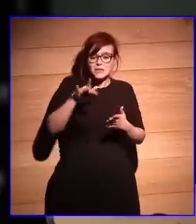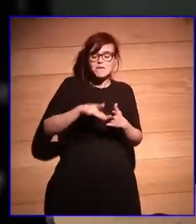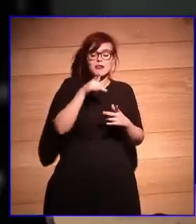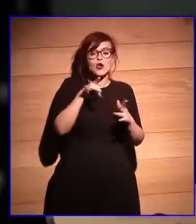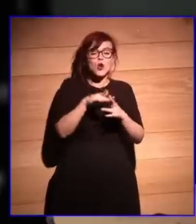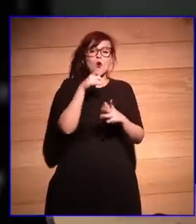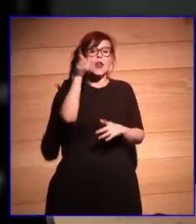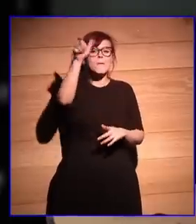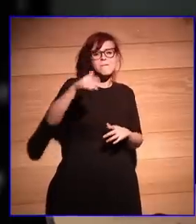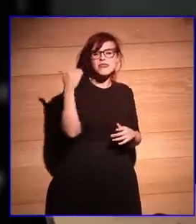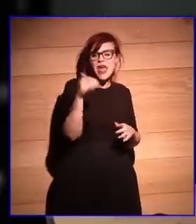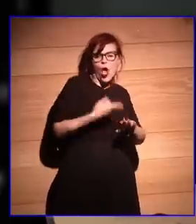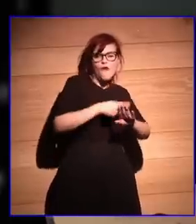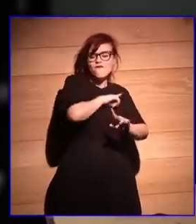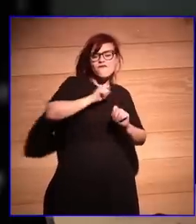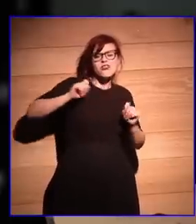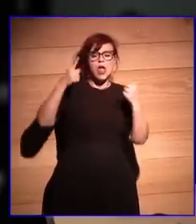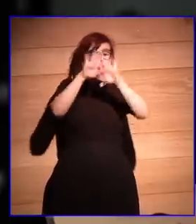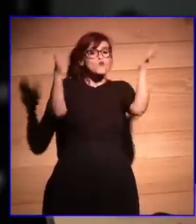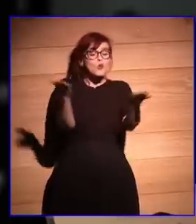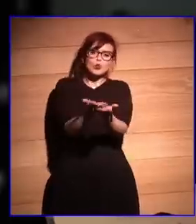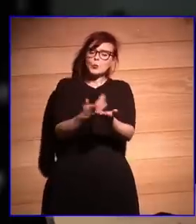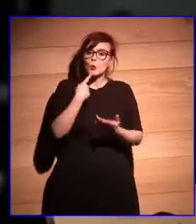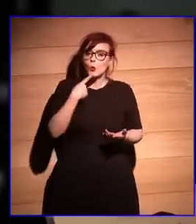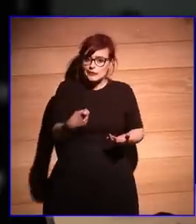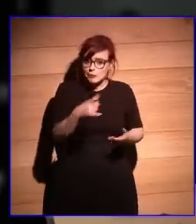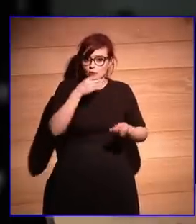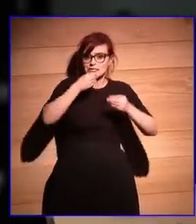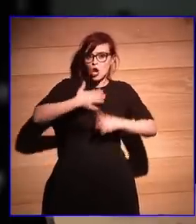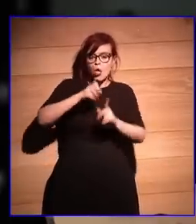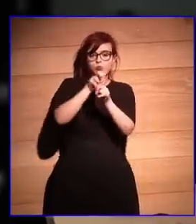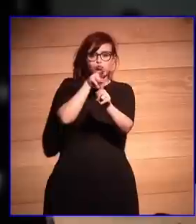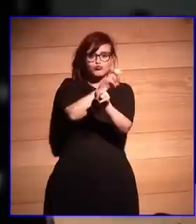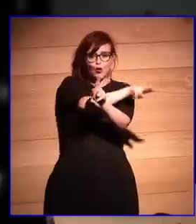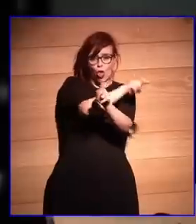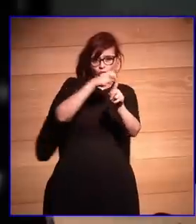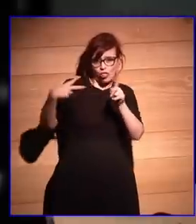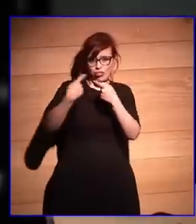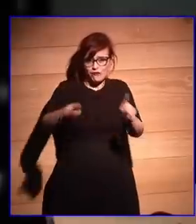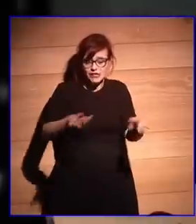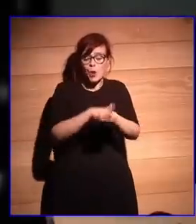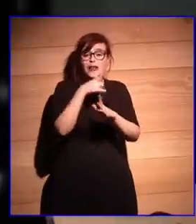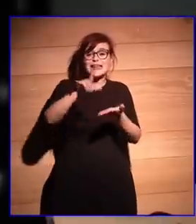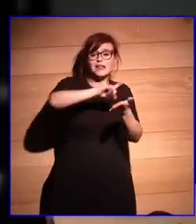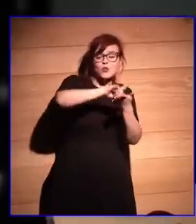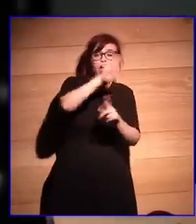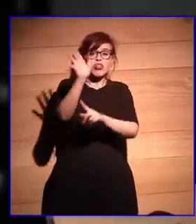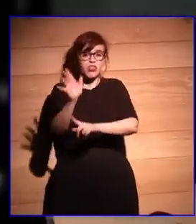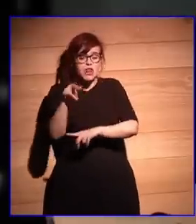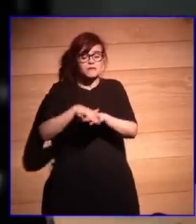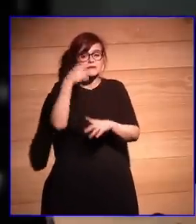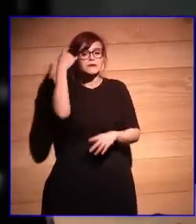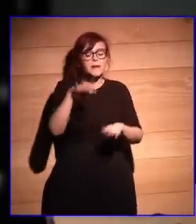difícil encontrar opiniones absolutamente unánimes. Y especialmente en la historia, porque la literatura y en el cine, en tanto que